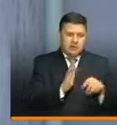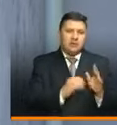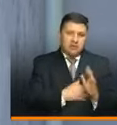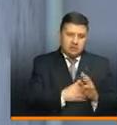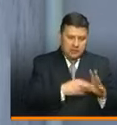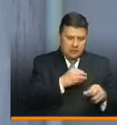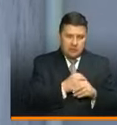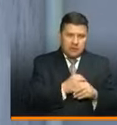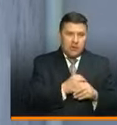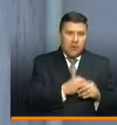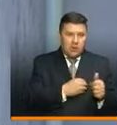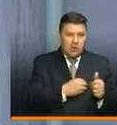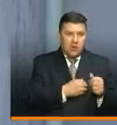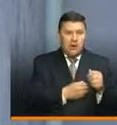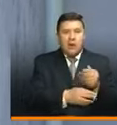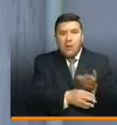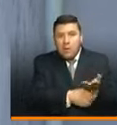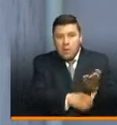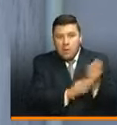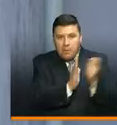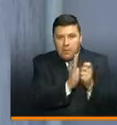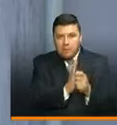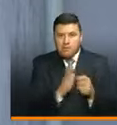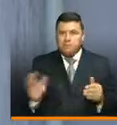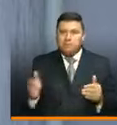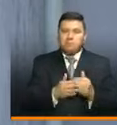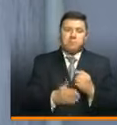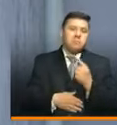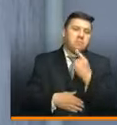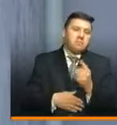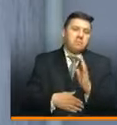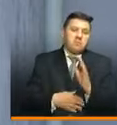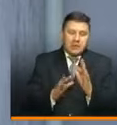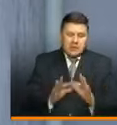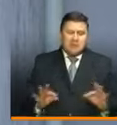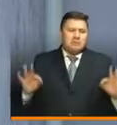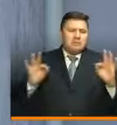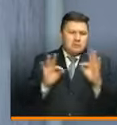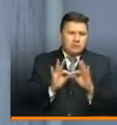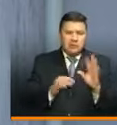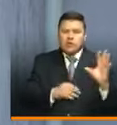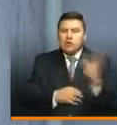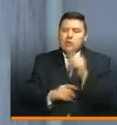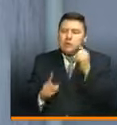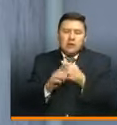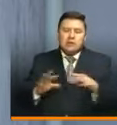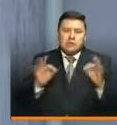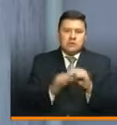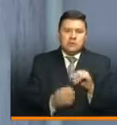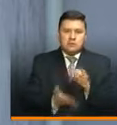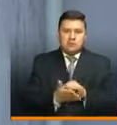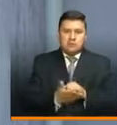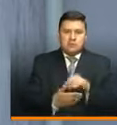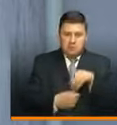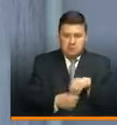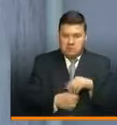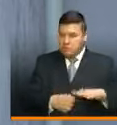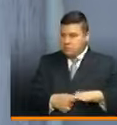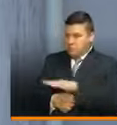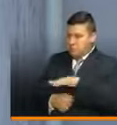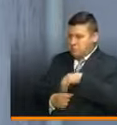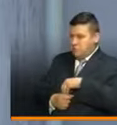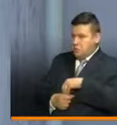y además van a recibir una serie de recomendaciones. Yo cierro por decir que una importantísima para todos es, no es lo mismo estar en este espacio que